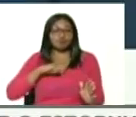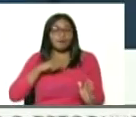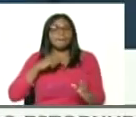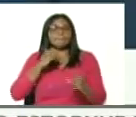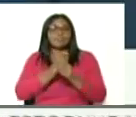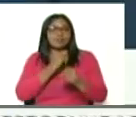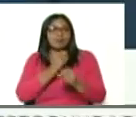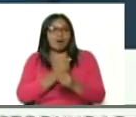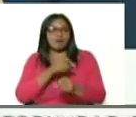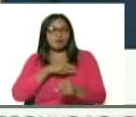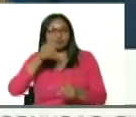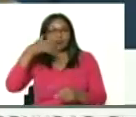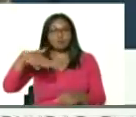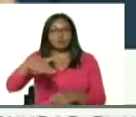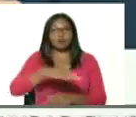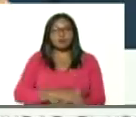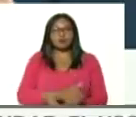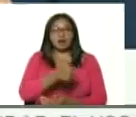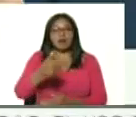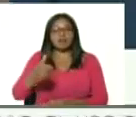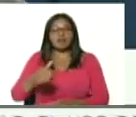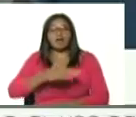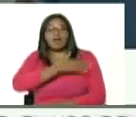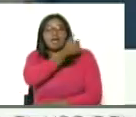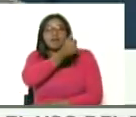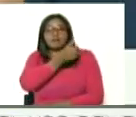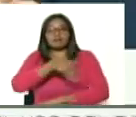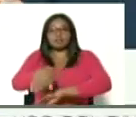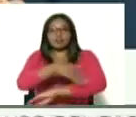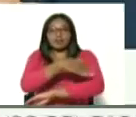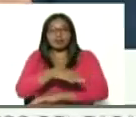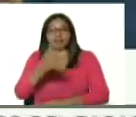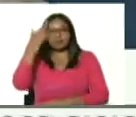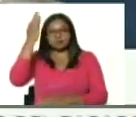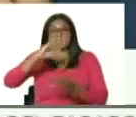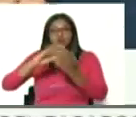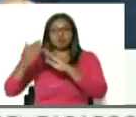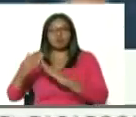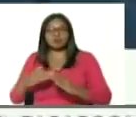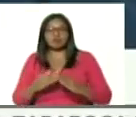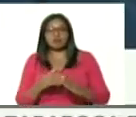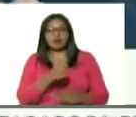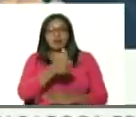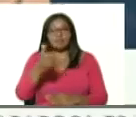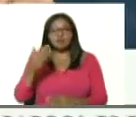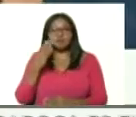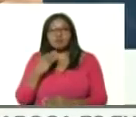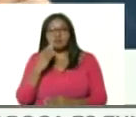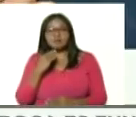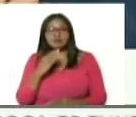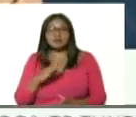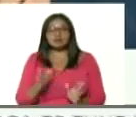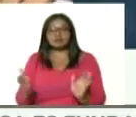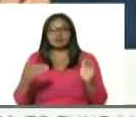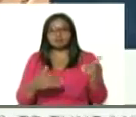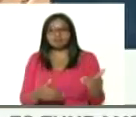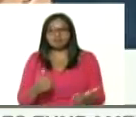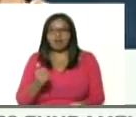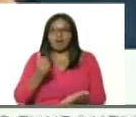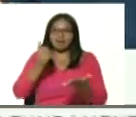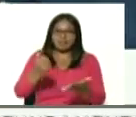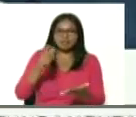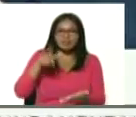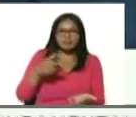pueblo, en cada jefe de calle, en cada consejo comunal, cada comuna, cada experiencia CLAP, todo lo que ha sido